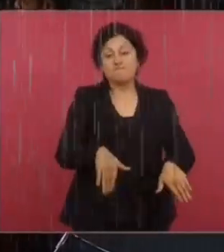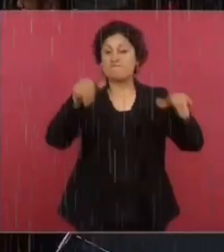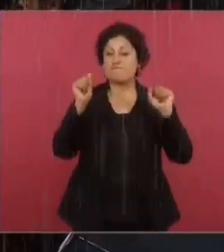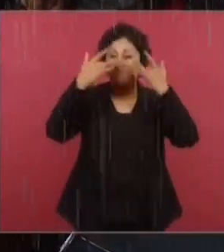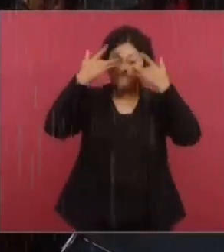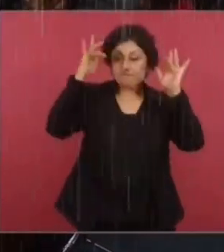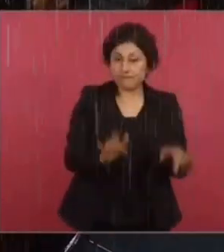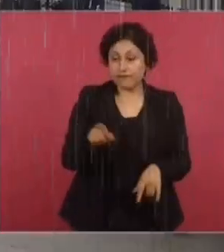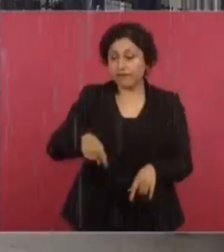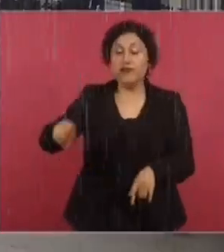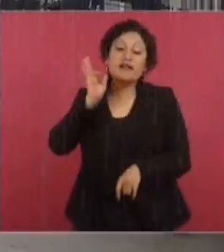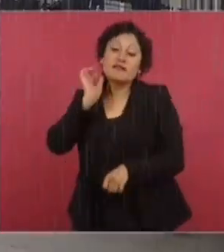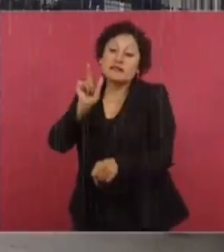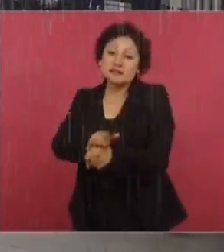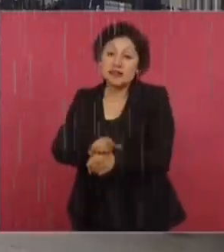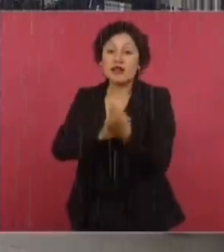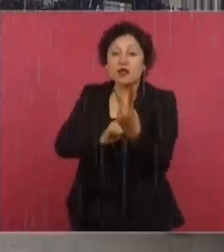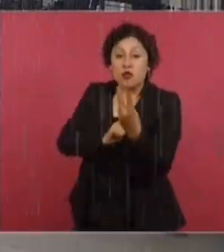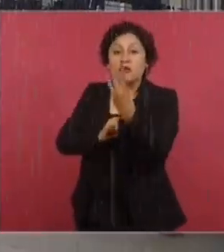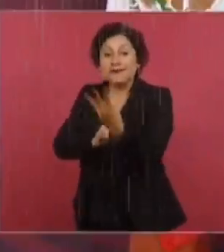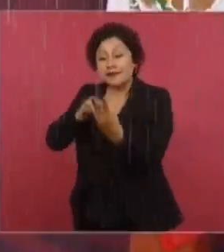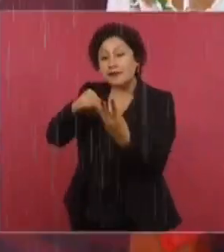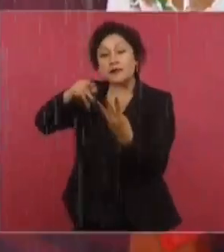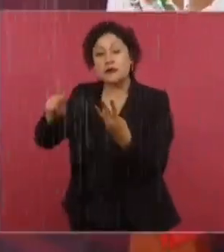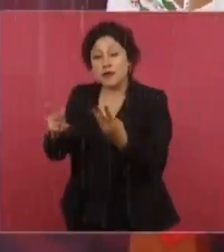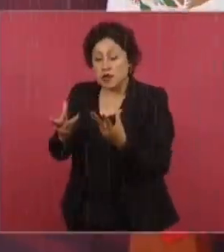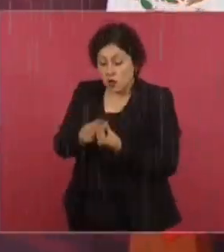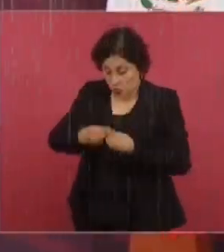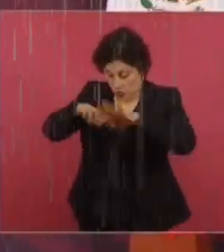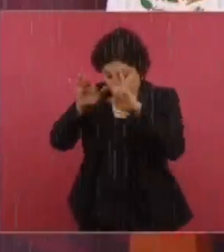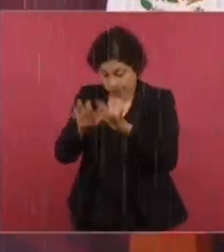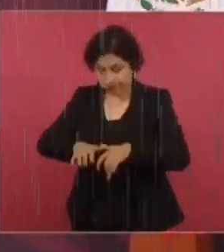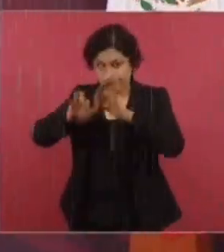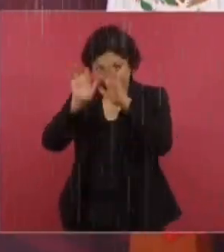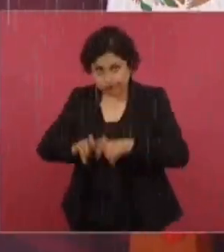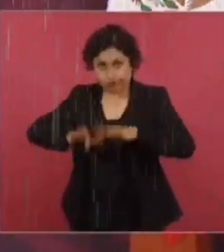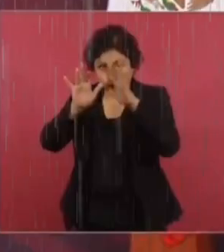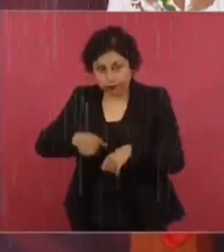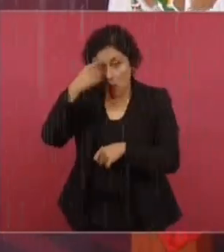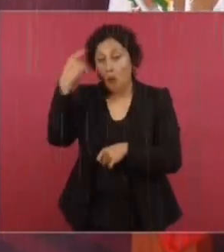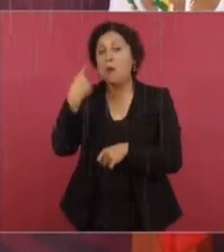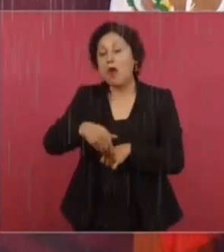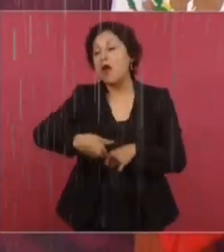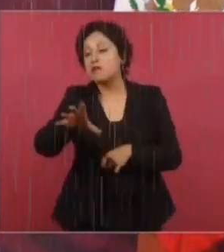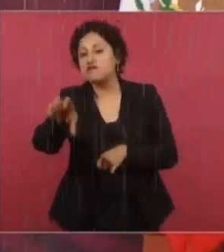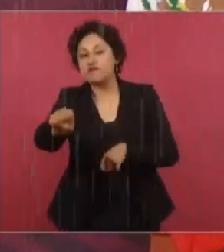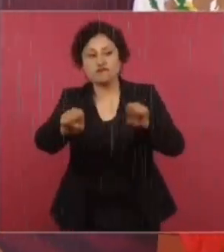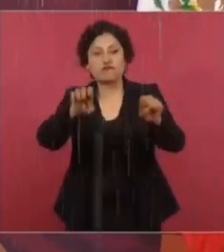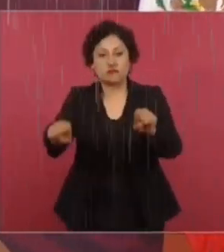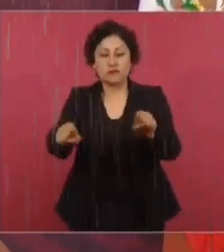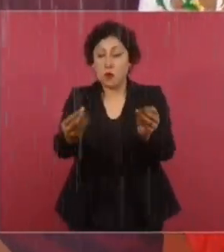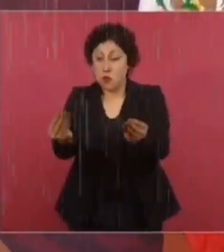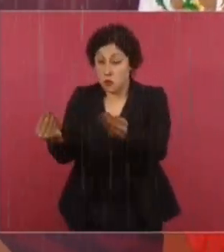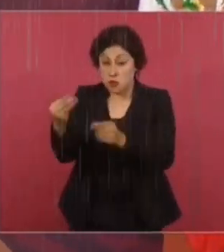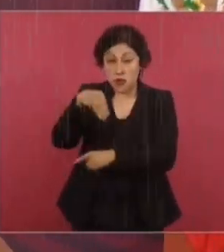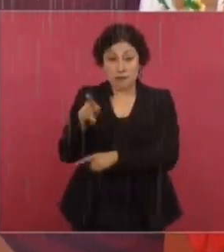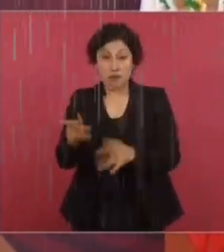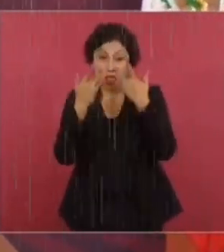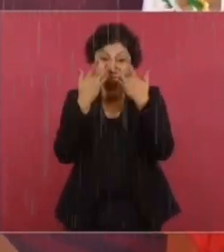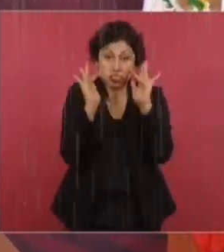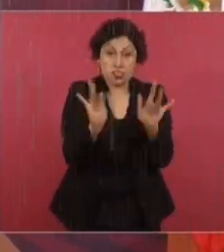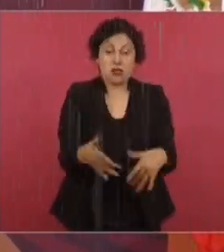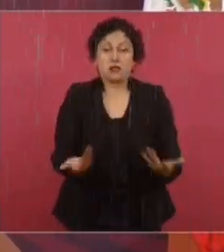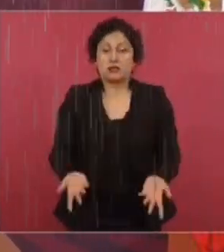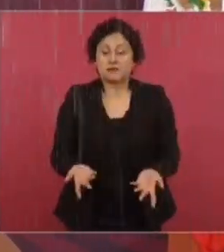ministerios públicos elaborando la documentación para presentar las órdenes de aprehensión y renuncian ministerios públicos